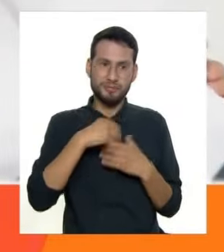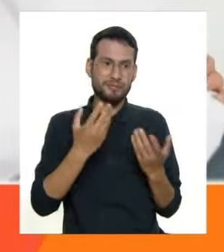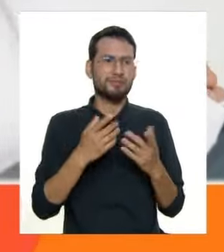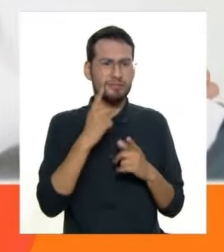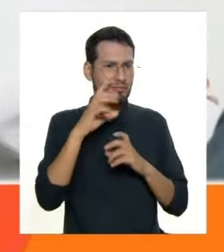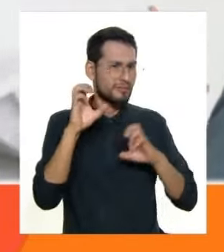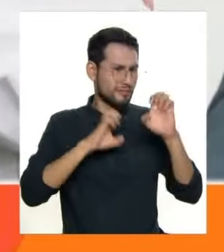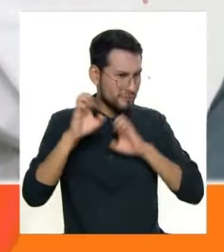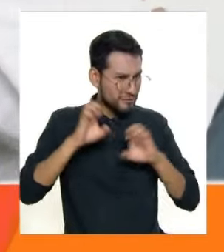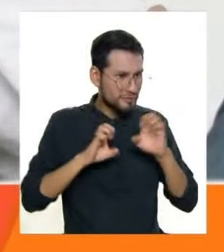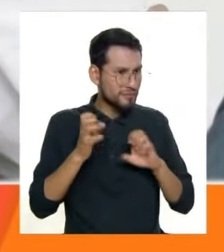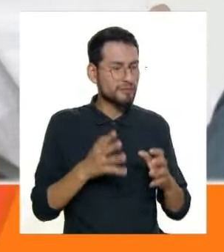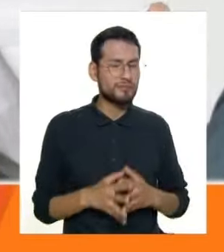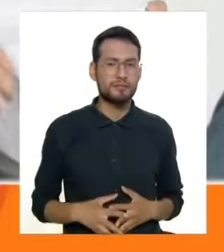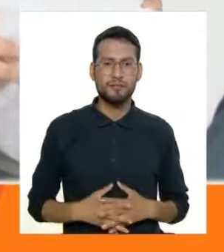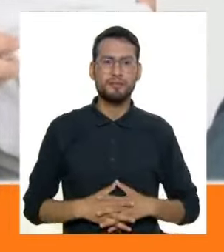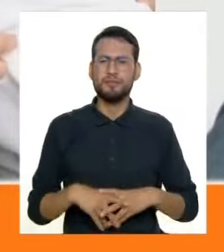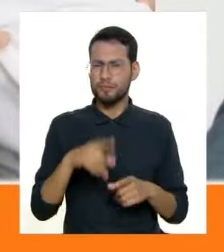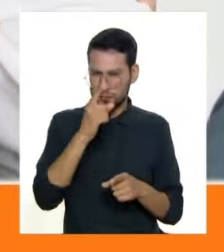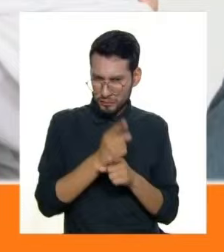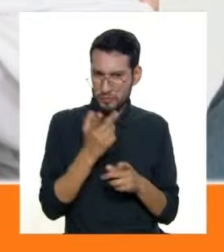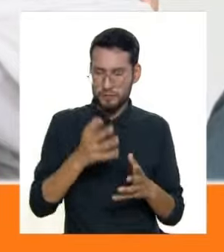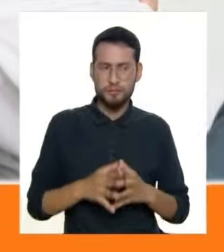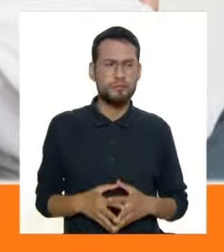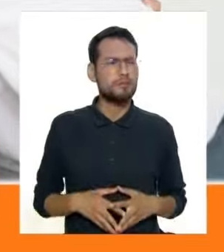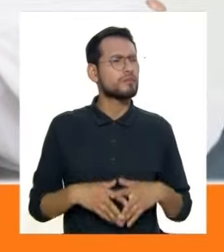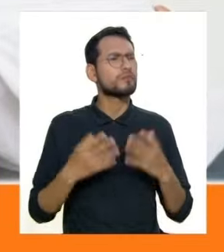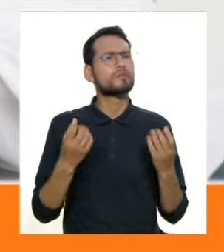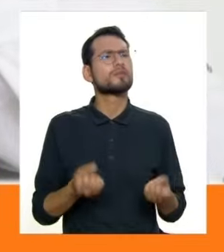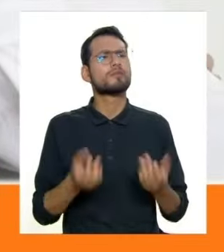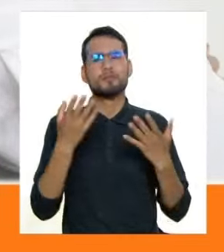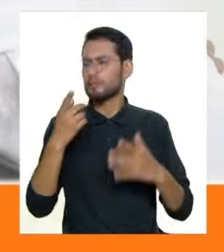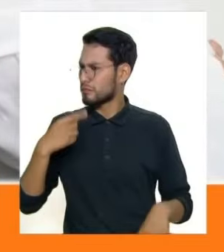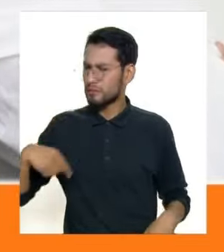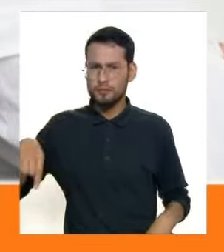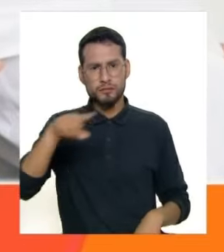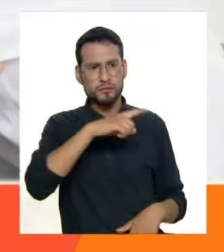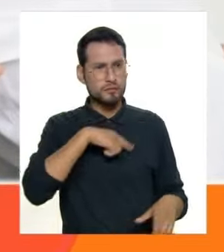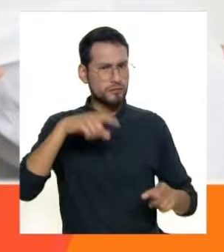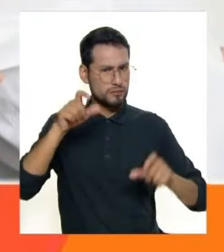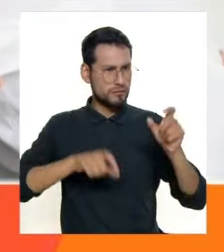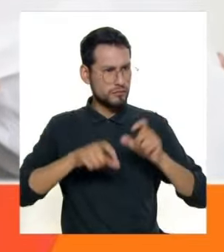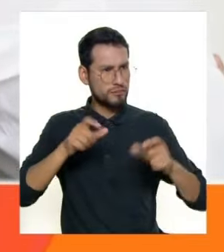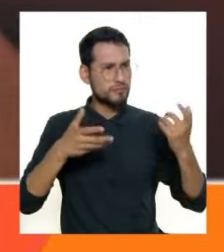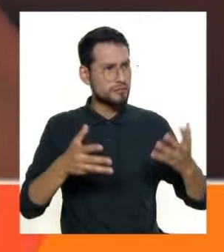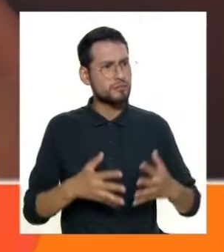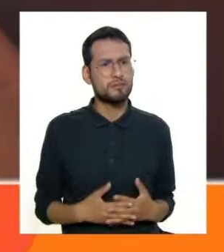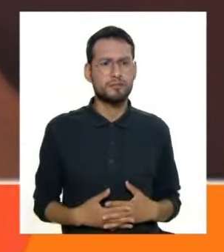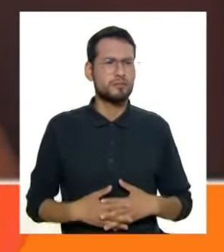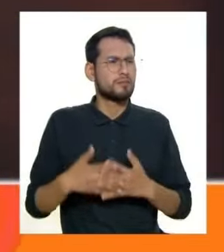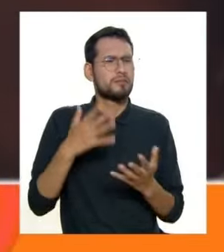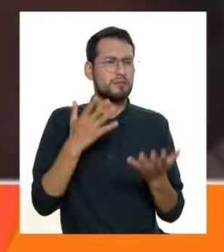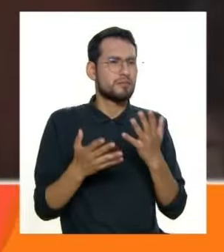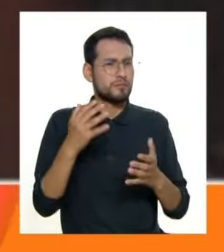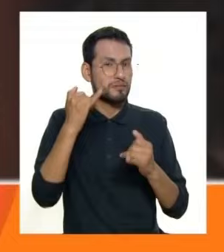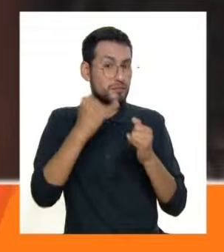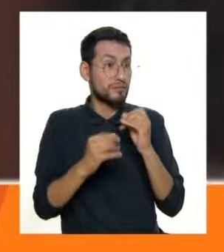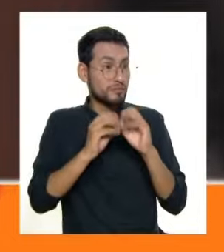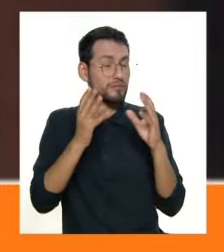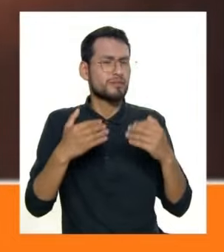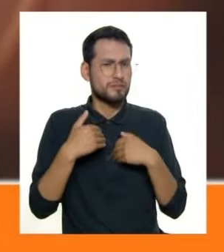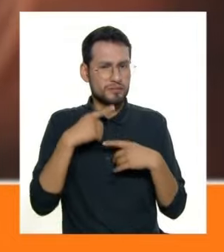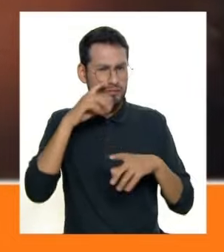una evaluación correcta. ¿Cuántos de nosotros, los seres humanos, realmente al finalizar el día